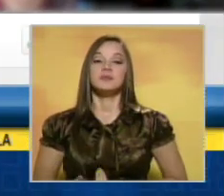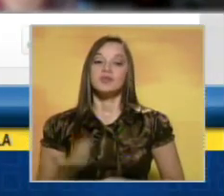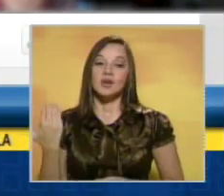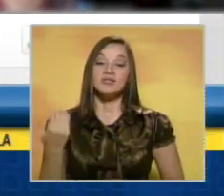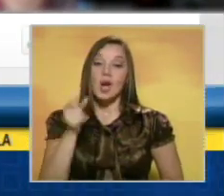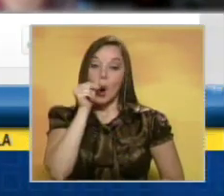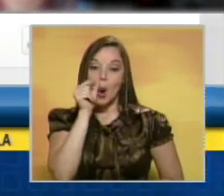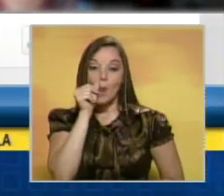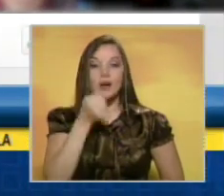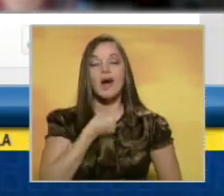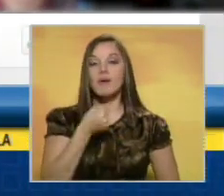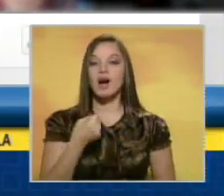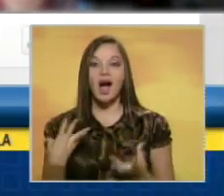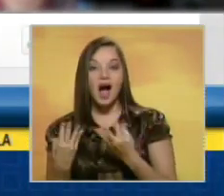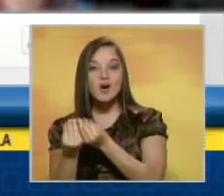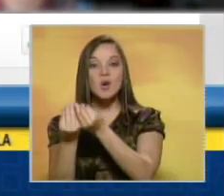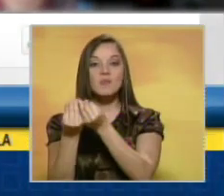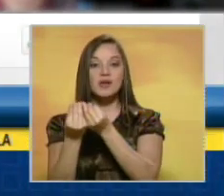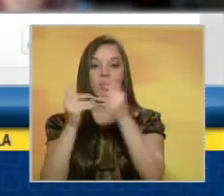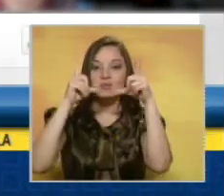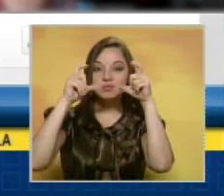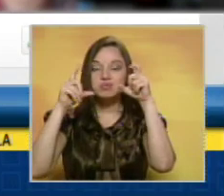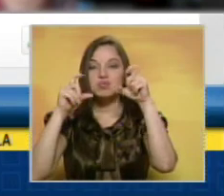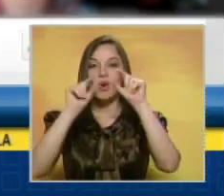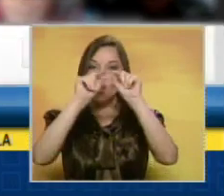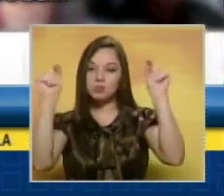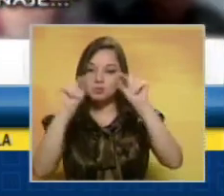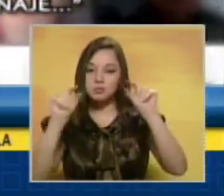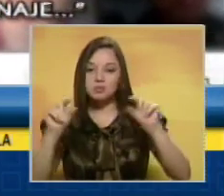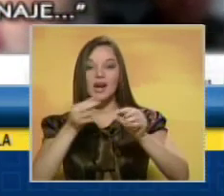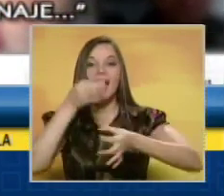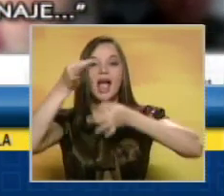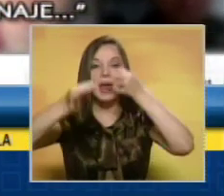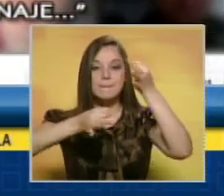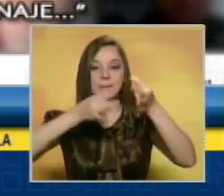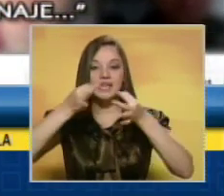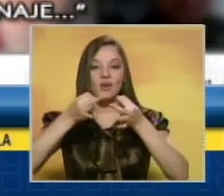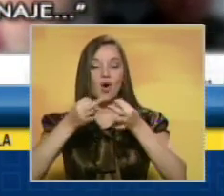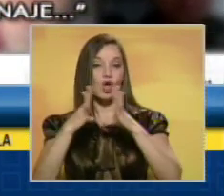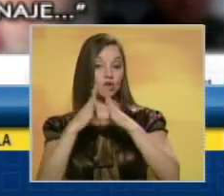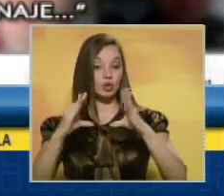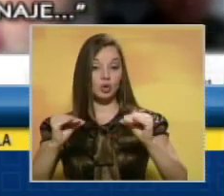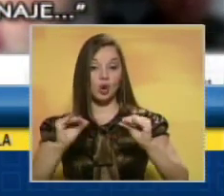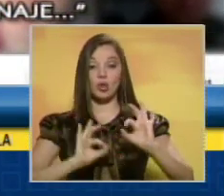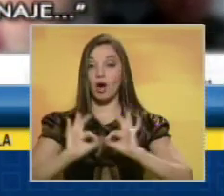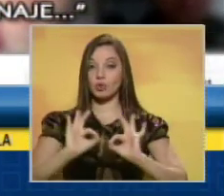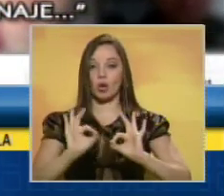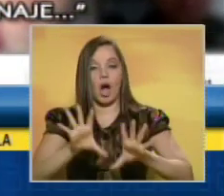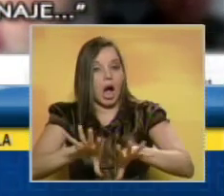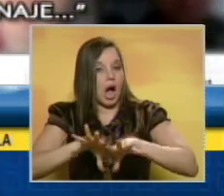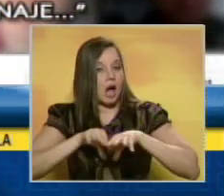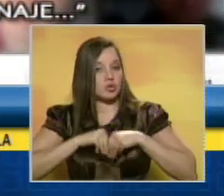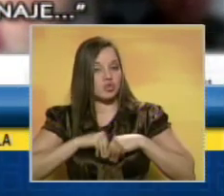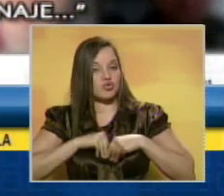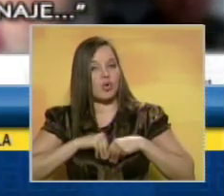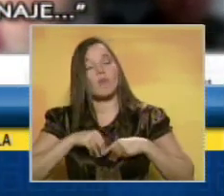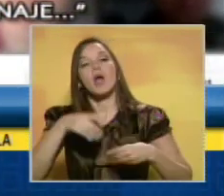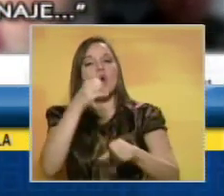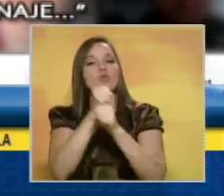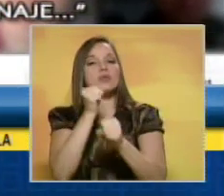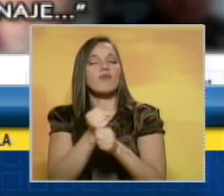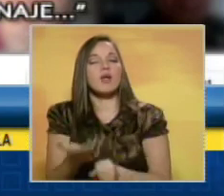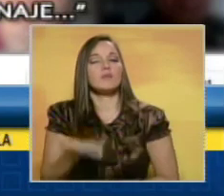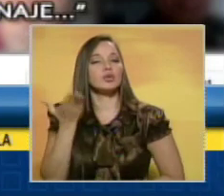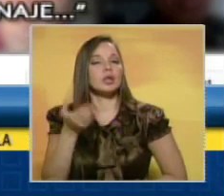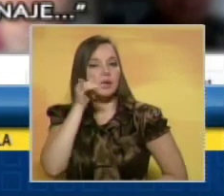El intérprete acompañó la gráfica con un texto en el que explicó: todo actor, al asumir un papel tan importante para una